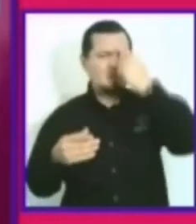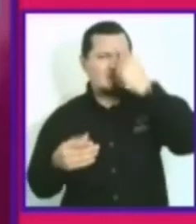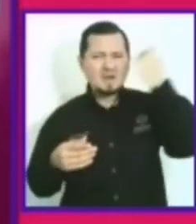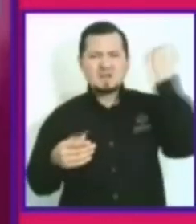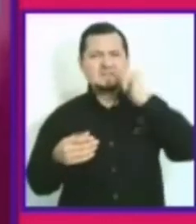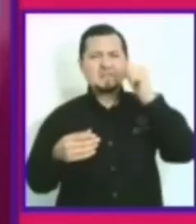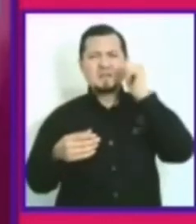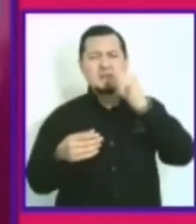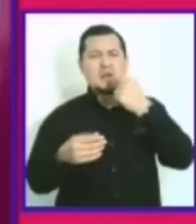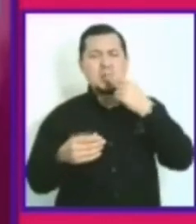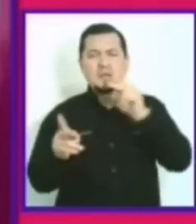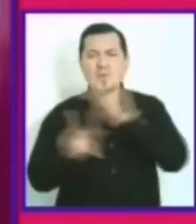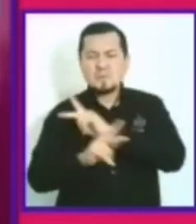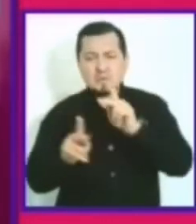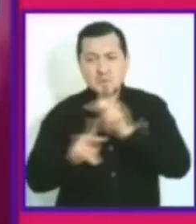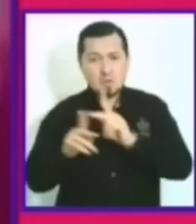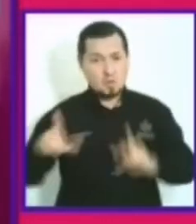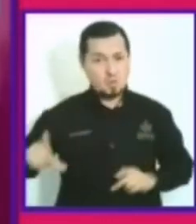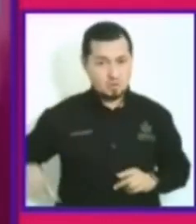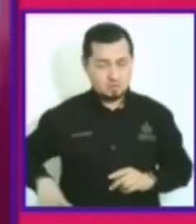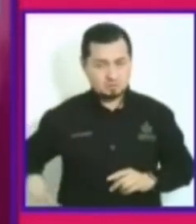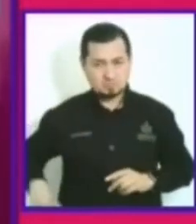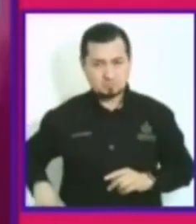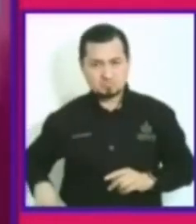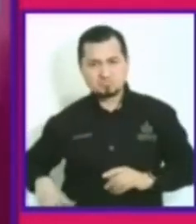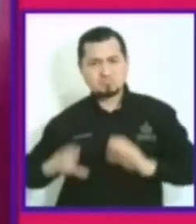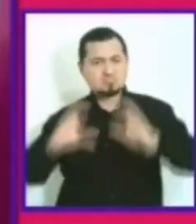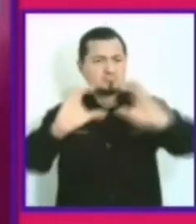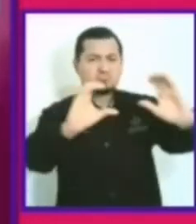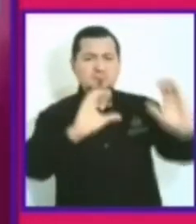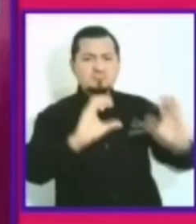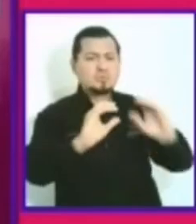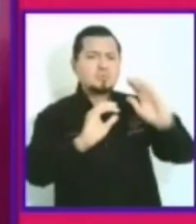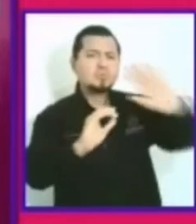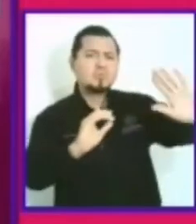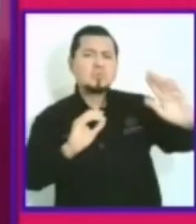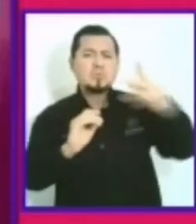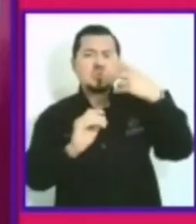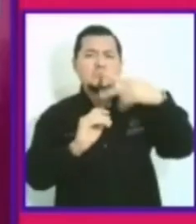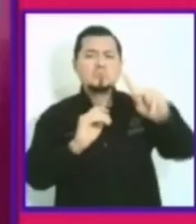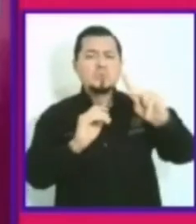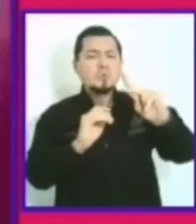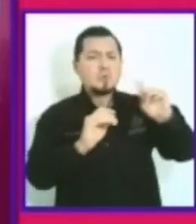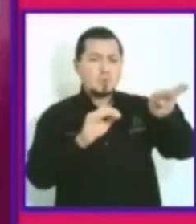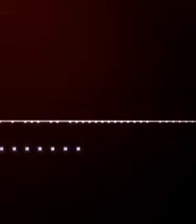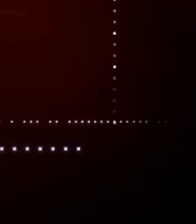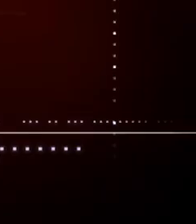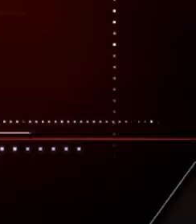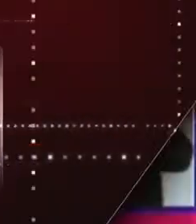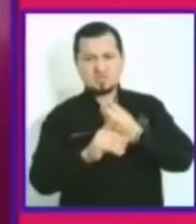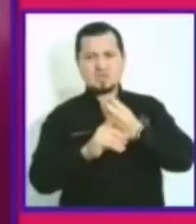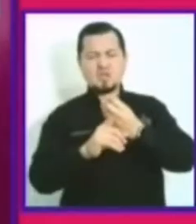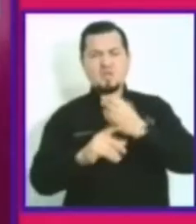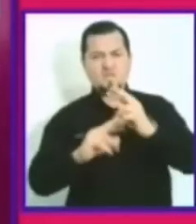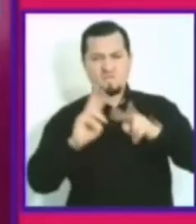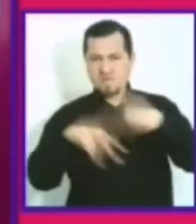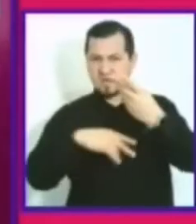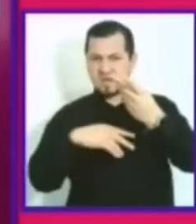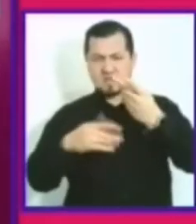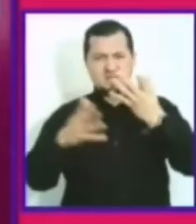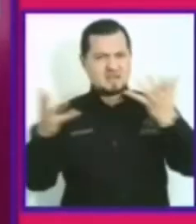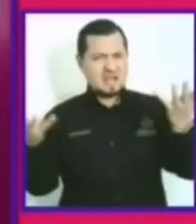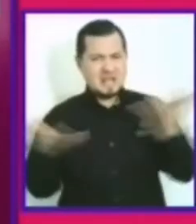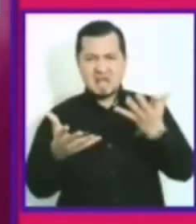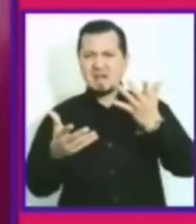este proyecto demuestra que fue correcto sustituir el instituto de la mujer a pesar de las críticas porque fácil hubiera sido